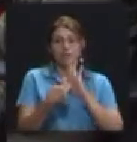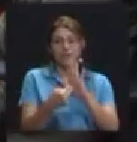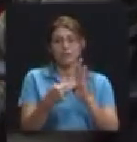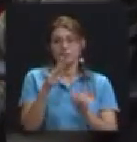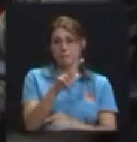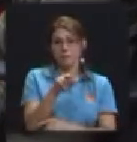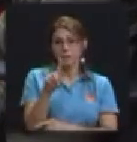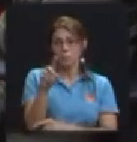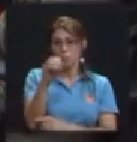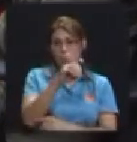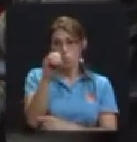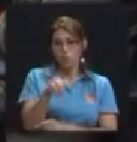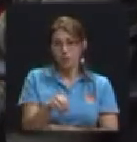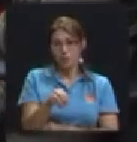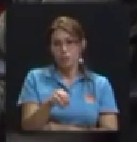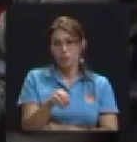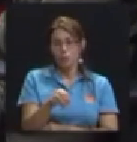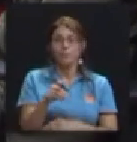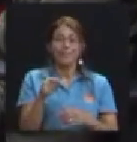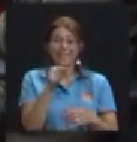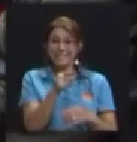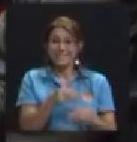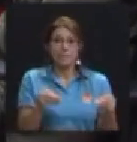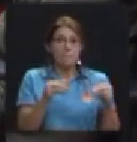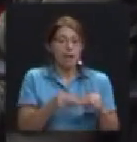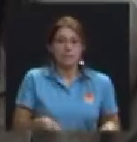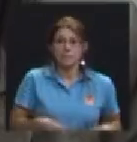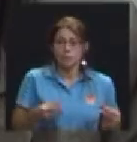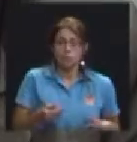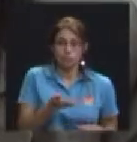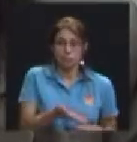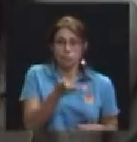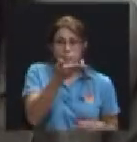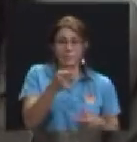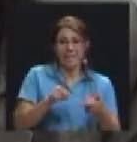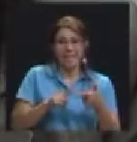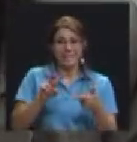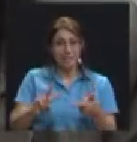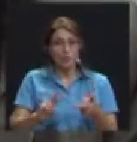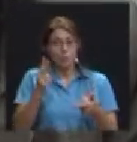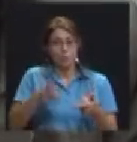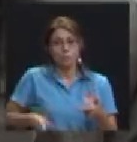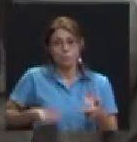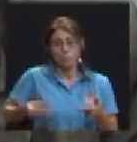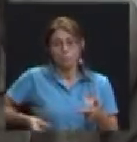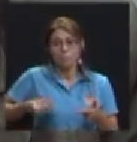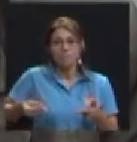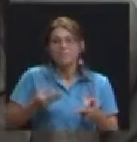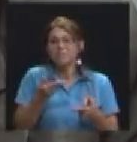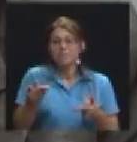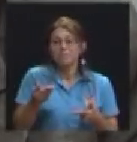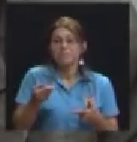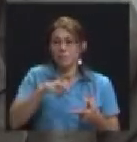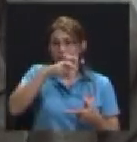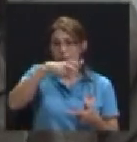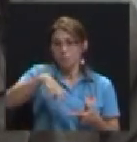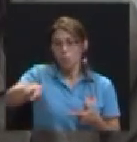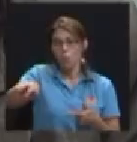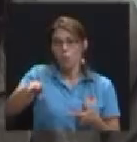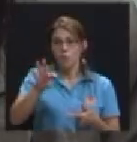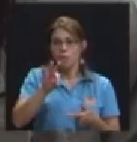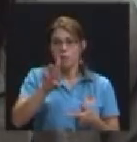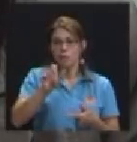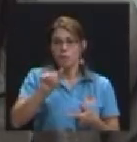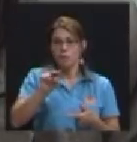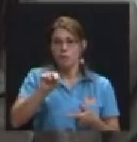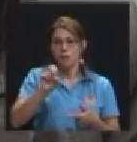total. El segundo, pero que no deja de ser, como está diciendo Flori, tan importante, es el de transporte, ¿verdad? Que ya